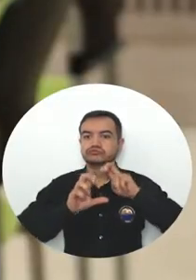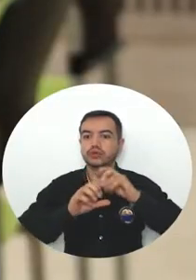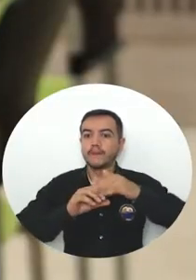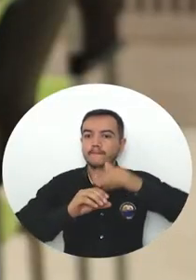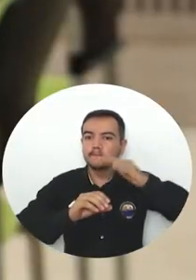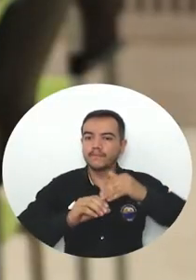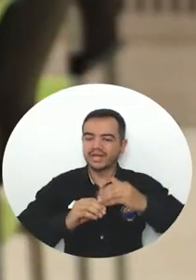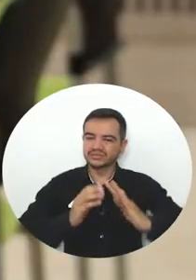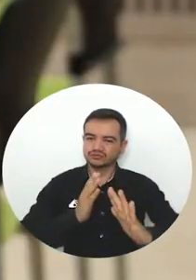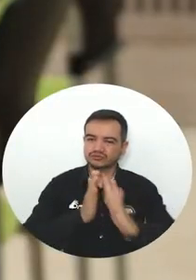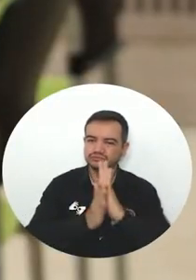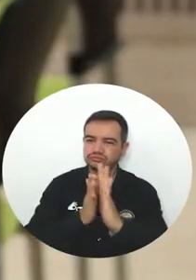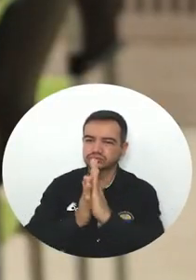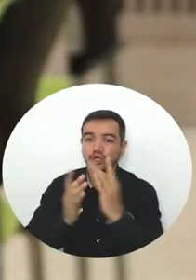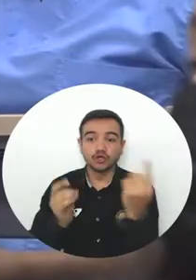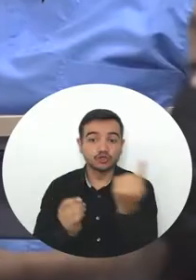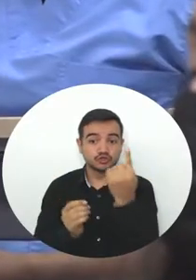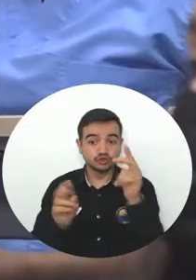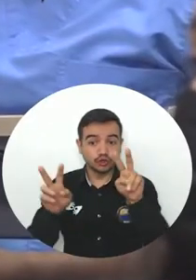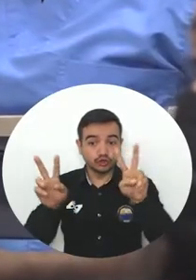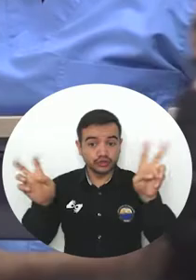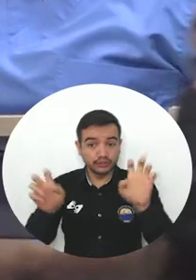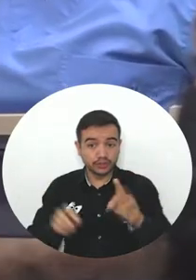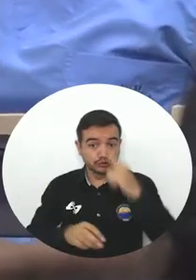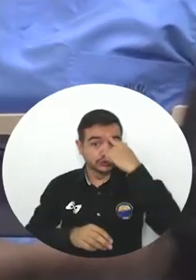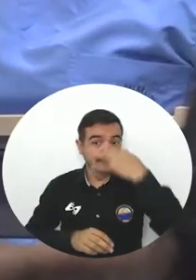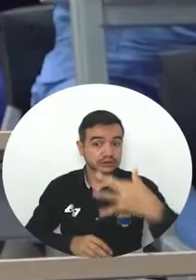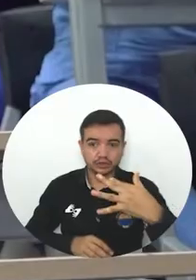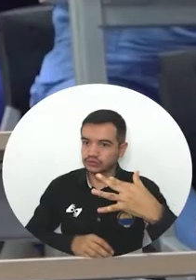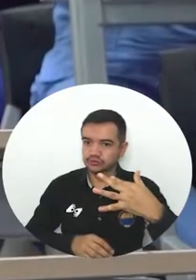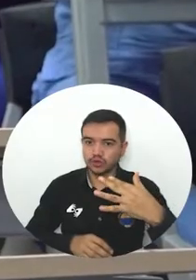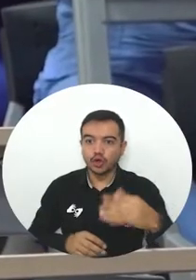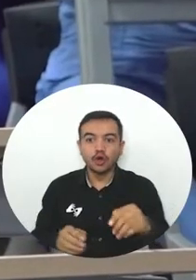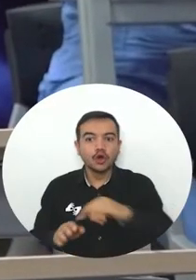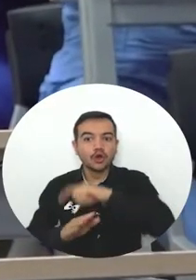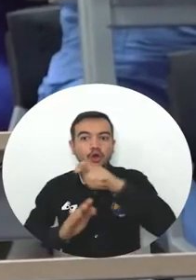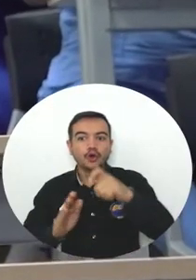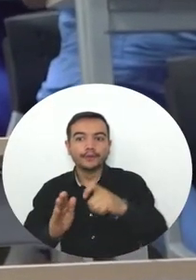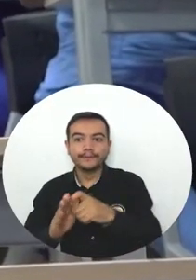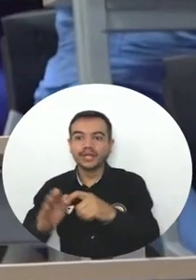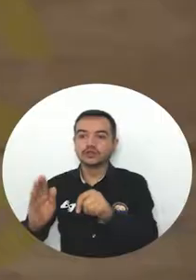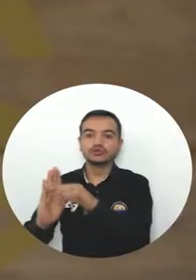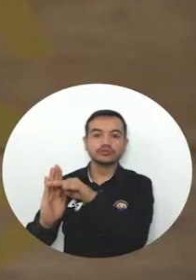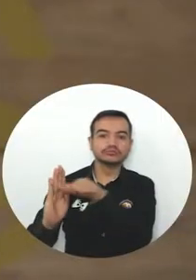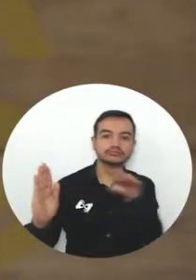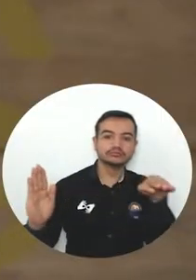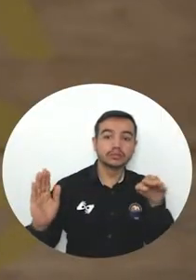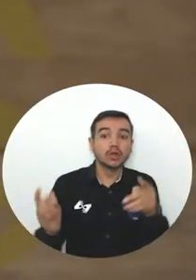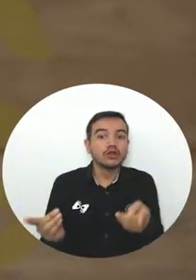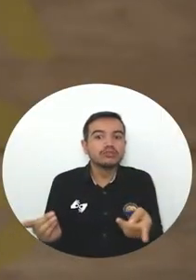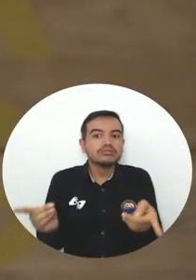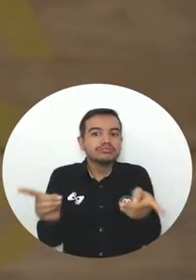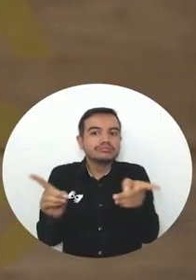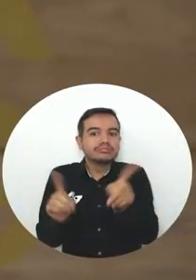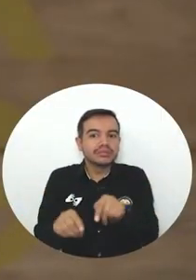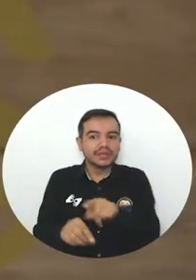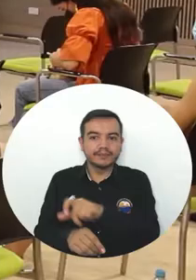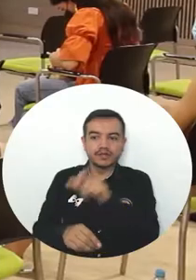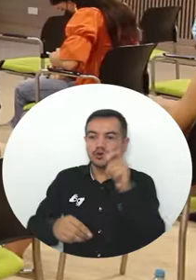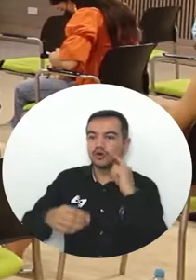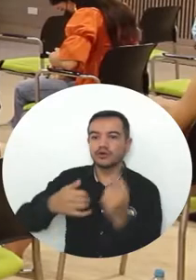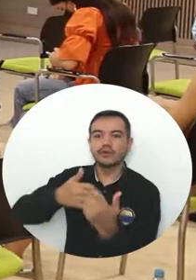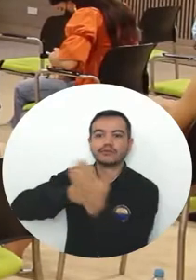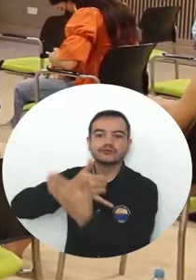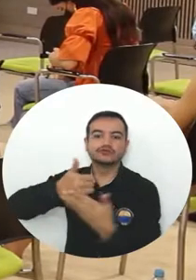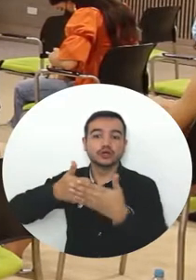solamente del distrito de Santa Marta, sino del departamento del Magdalena e incluso, ¿por qué no?, llegar a muchas más personas, porque